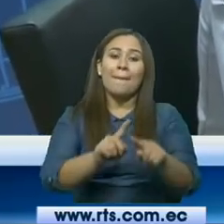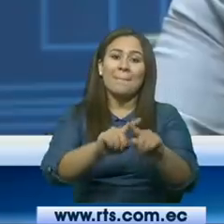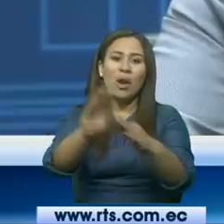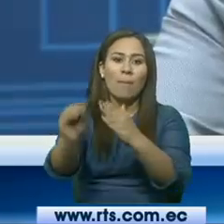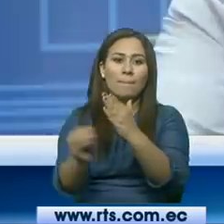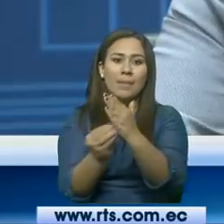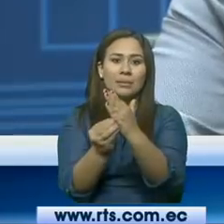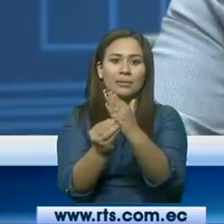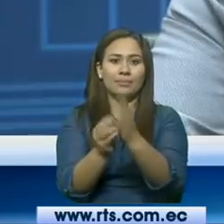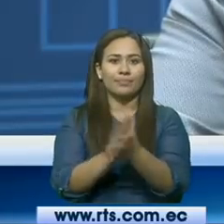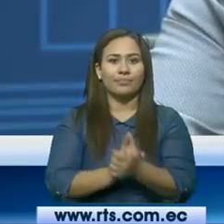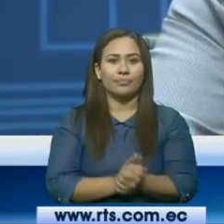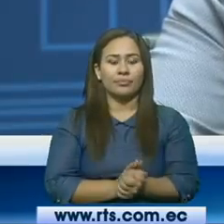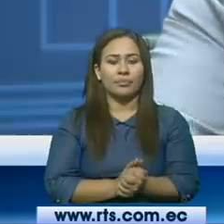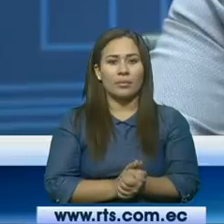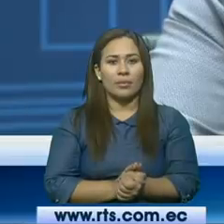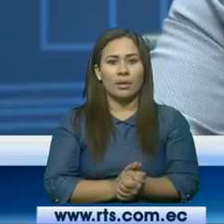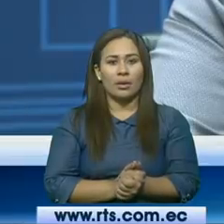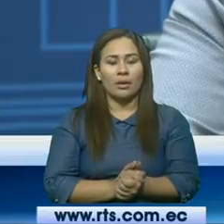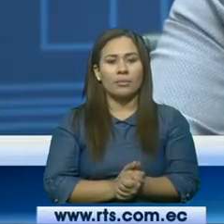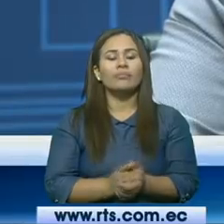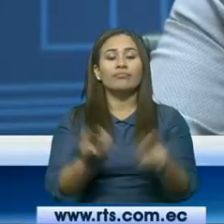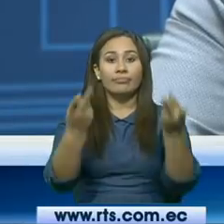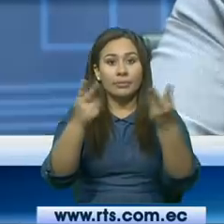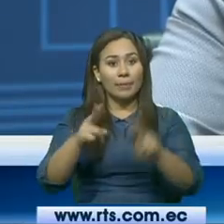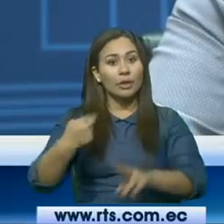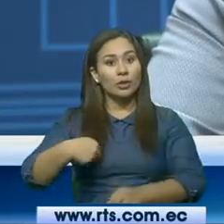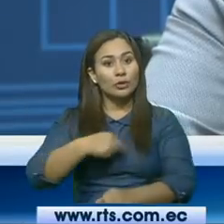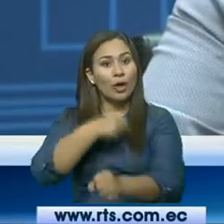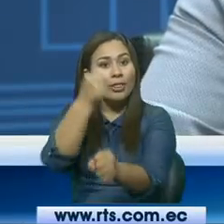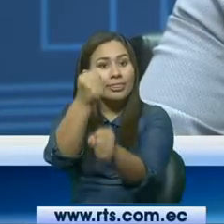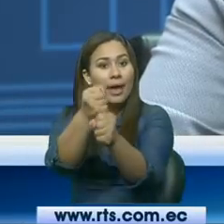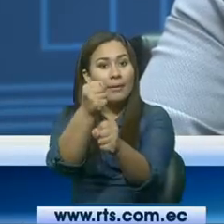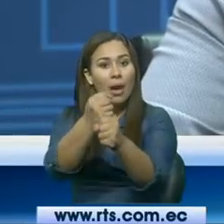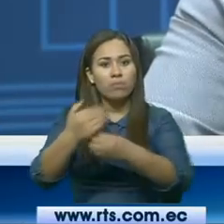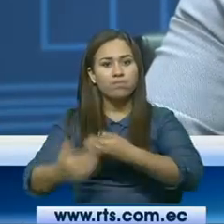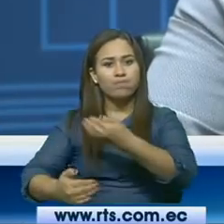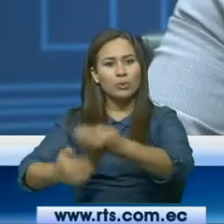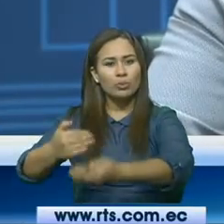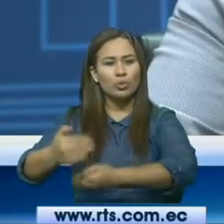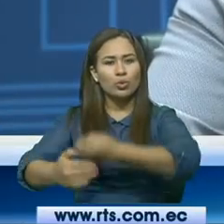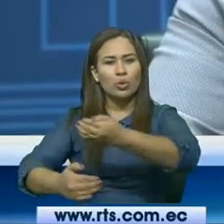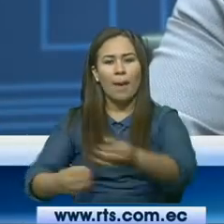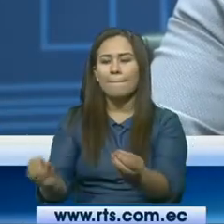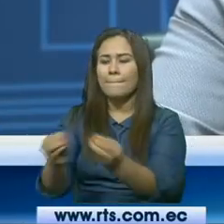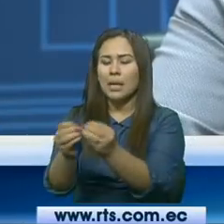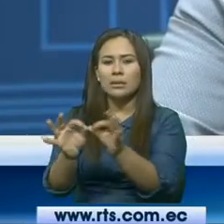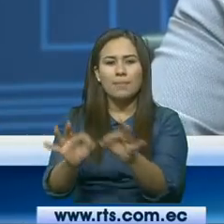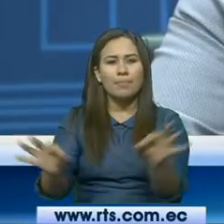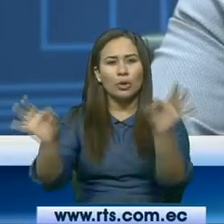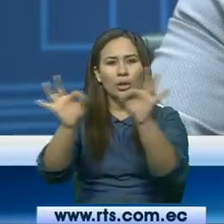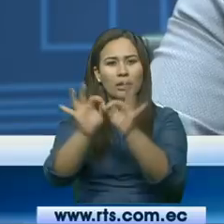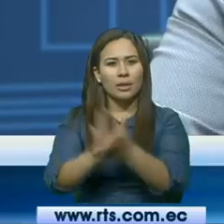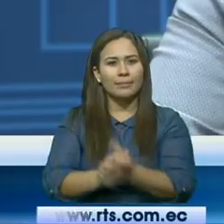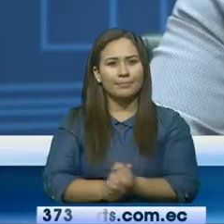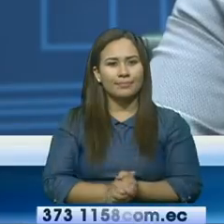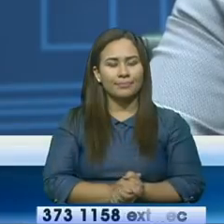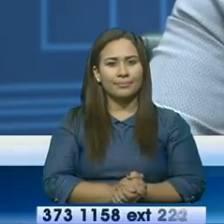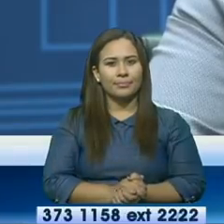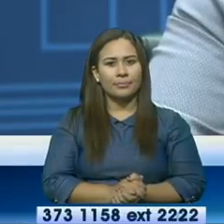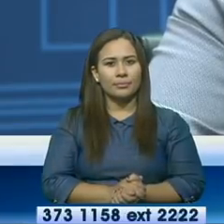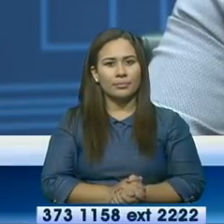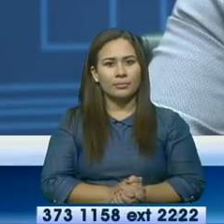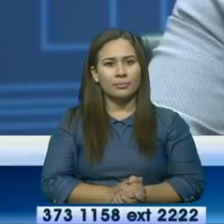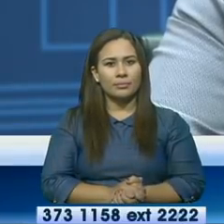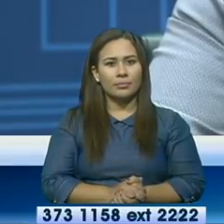vamos así mismo a trabajar en un proceso no de propaganda sino de información y